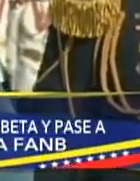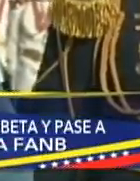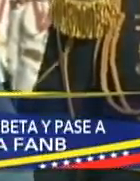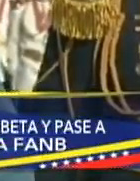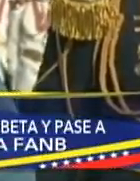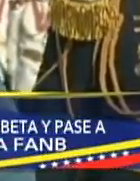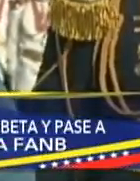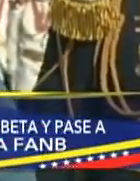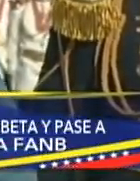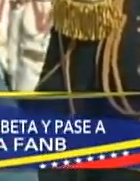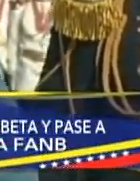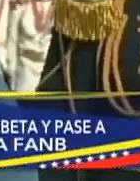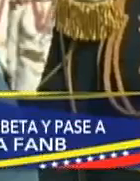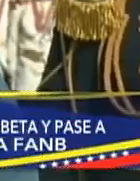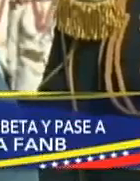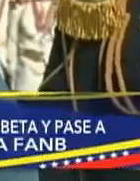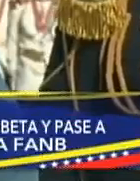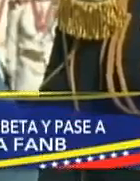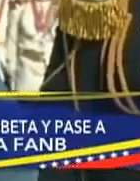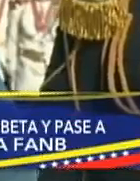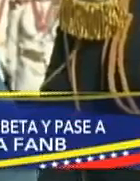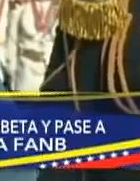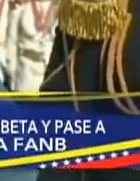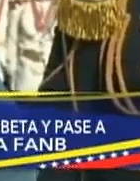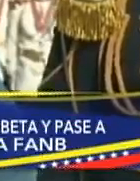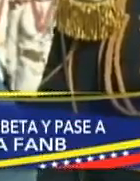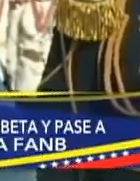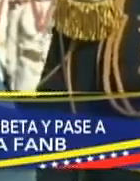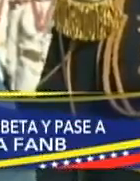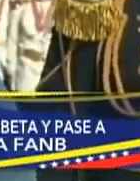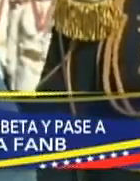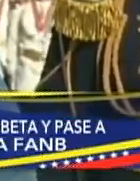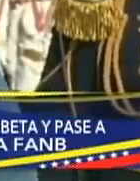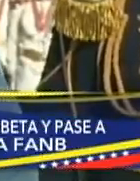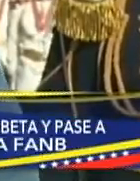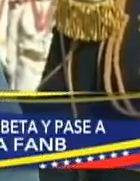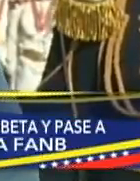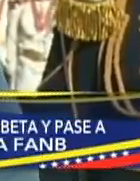de Oficiales en el año 1989.